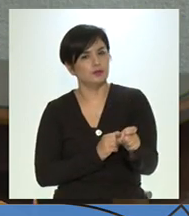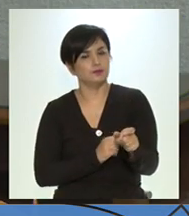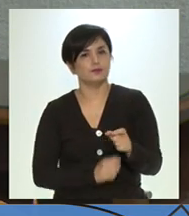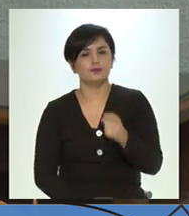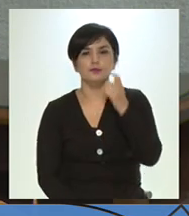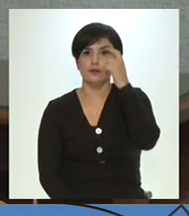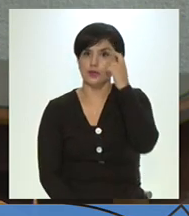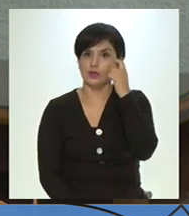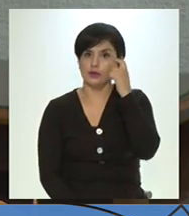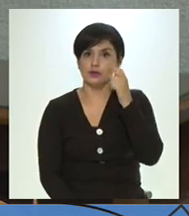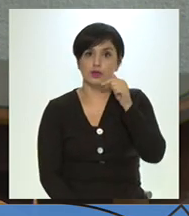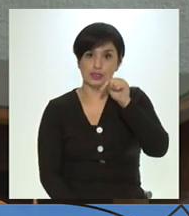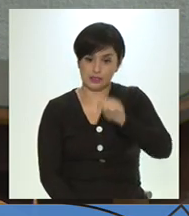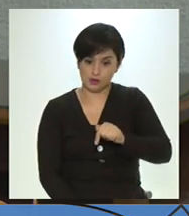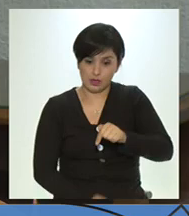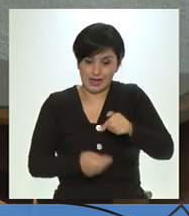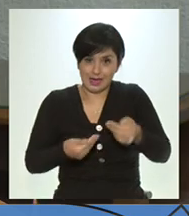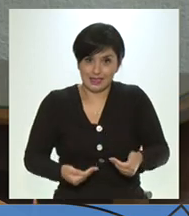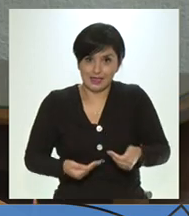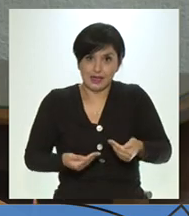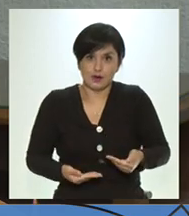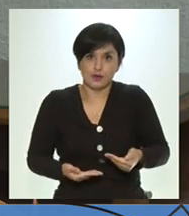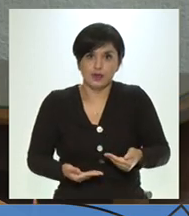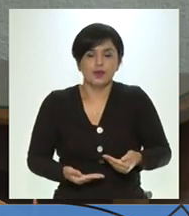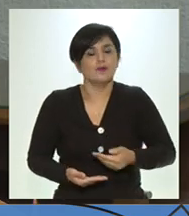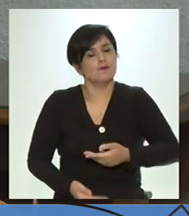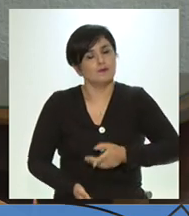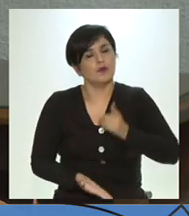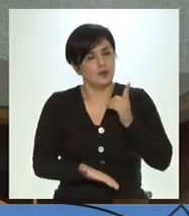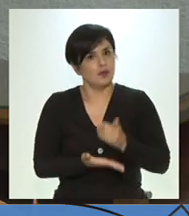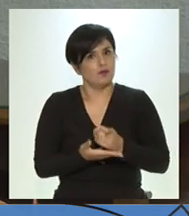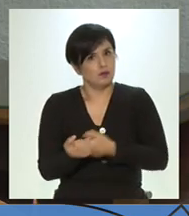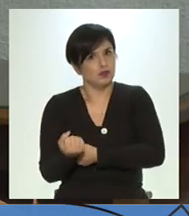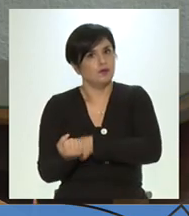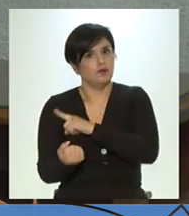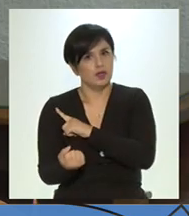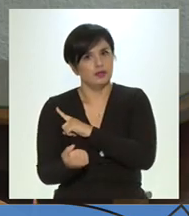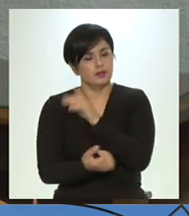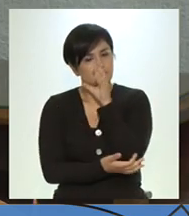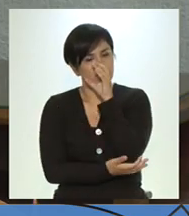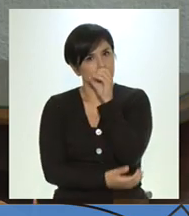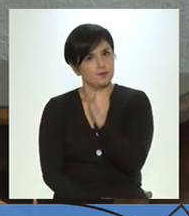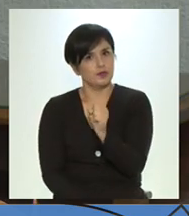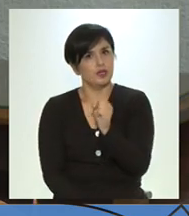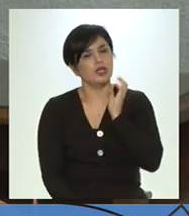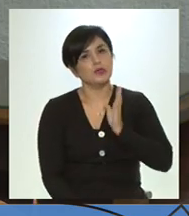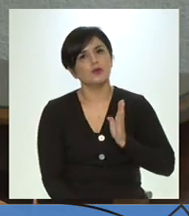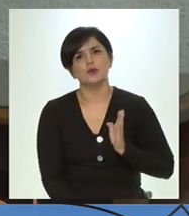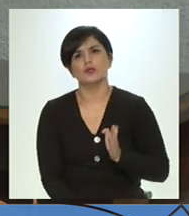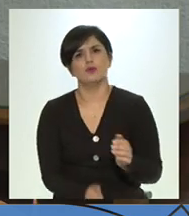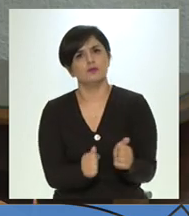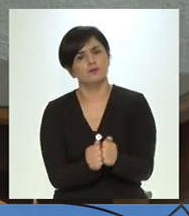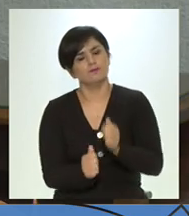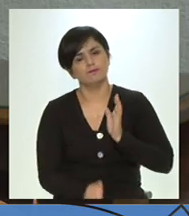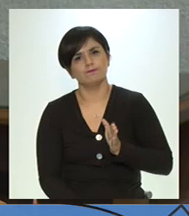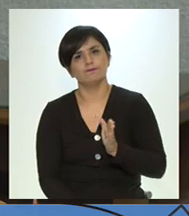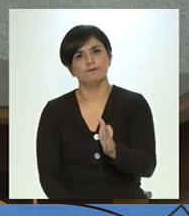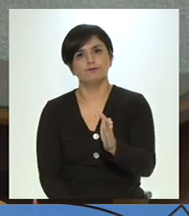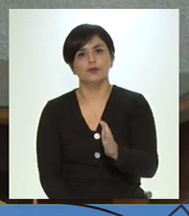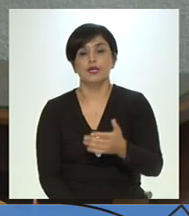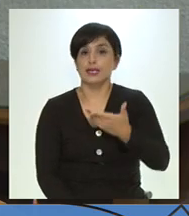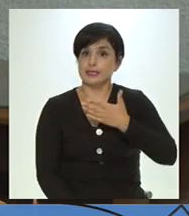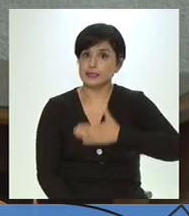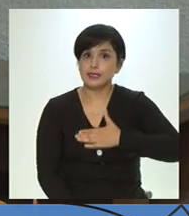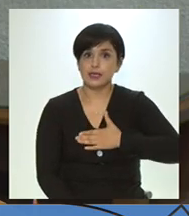que sí estamos aquí y ahora es porque debemos ser más fuertes resistentes y perseverantes y que si aspiramos